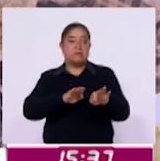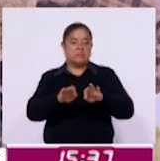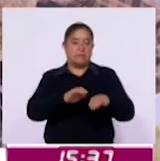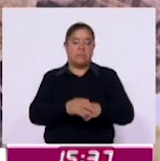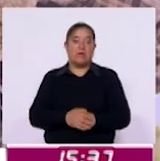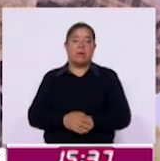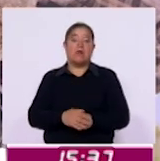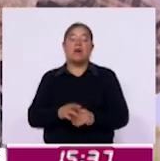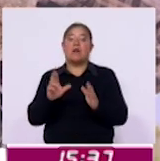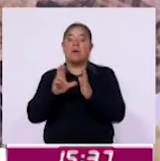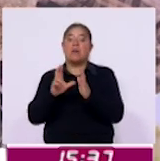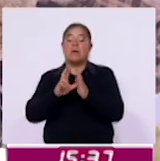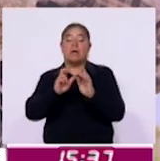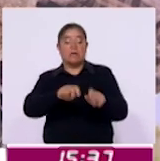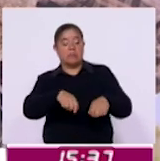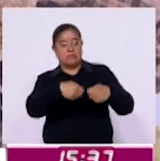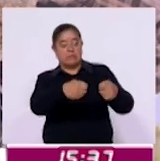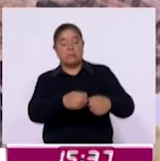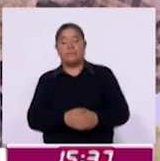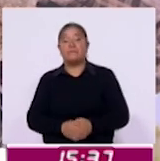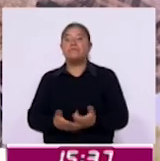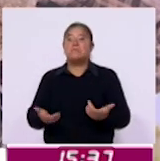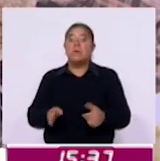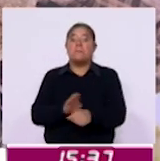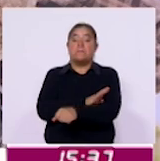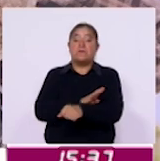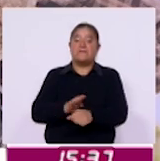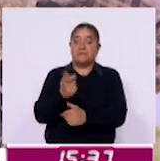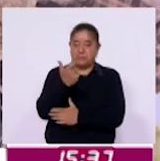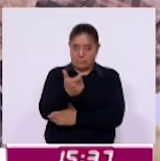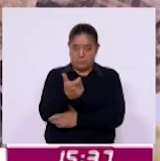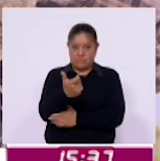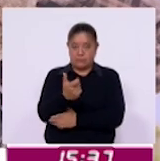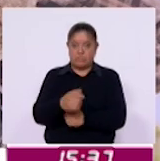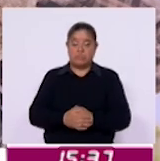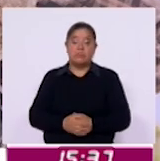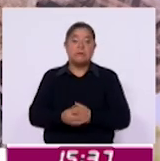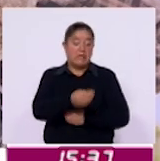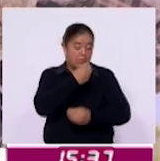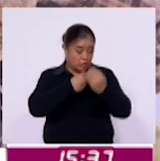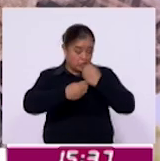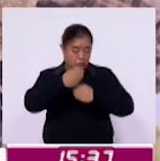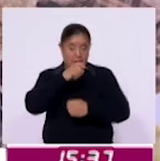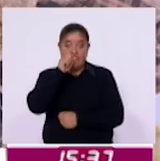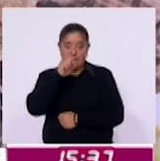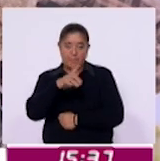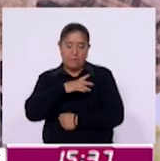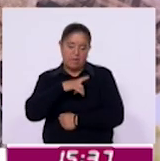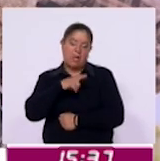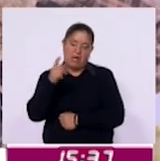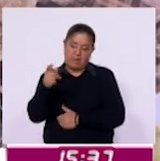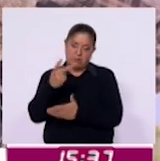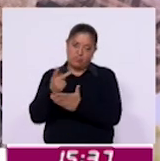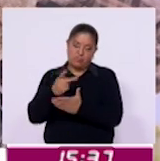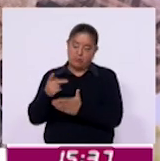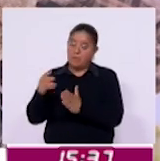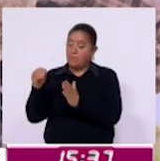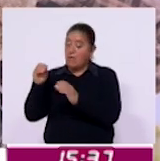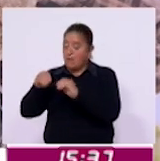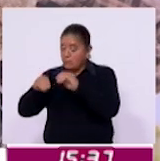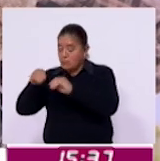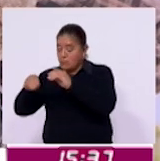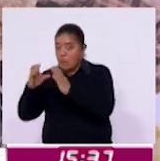en una tarjeta. Además de los beneficios económicos y nutricionales que contempla este programa, trabajar